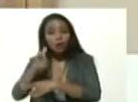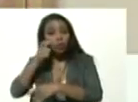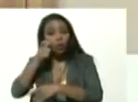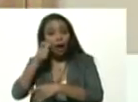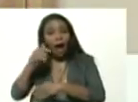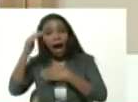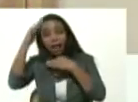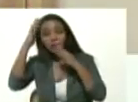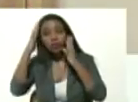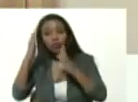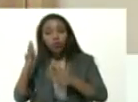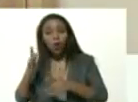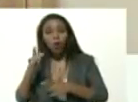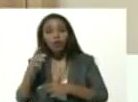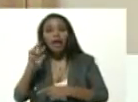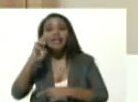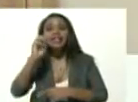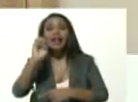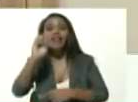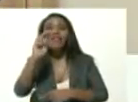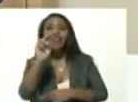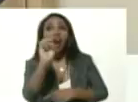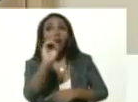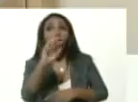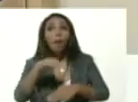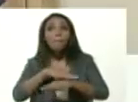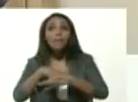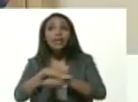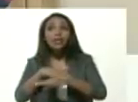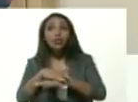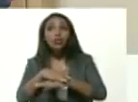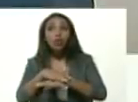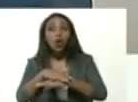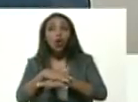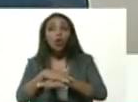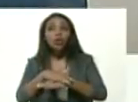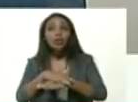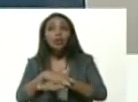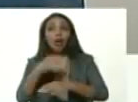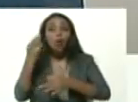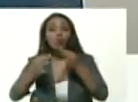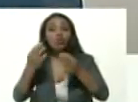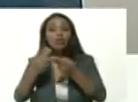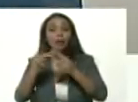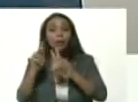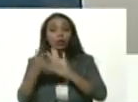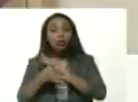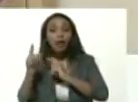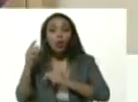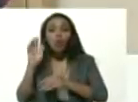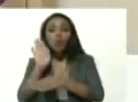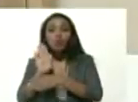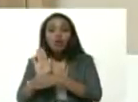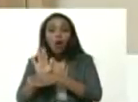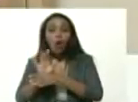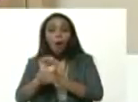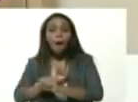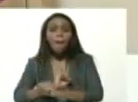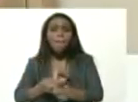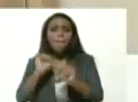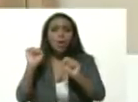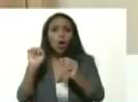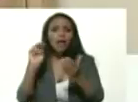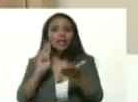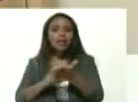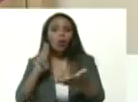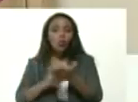Atención, Reverol. Cuidado con las bombas del terrorismo. Nos explotan como hicieron en el Seguro